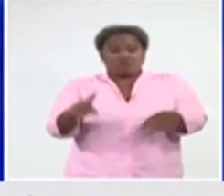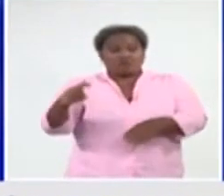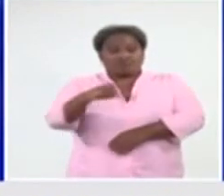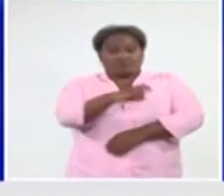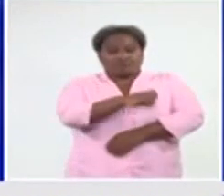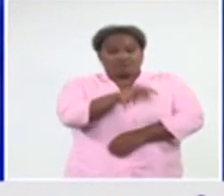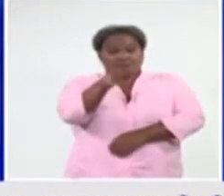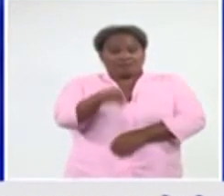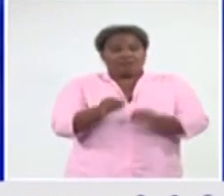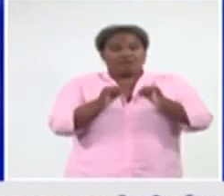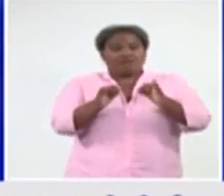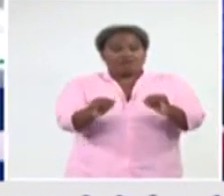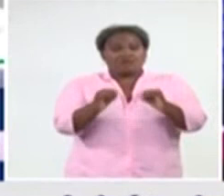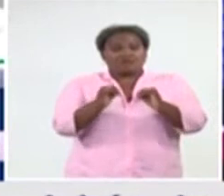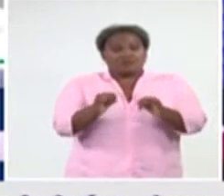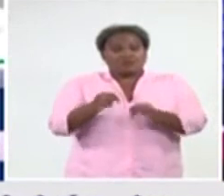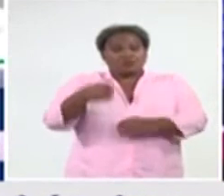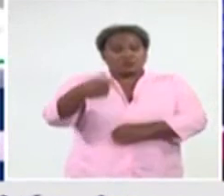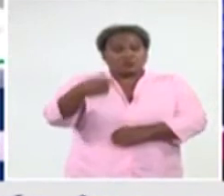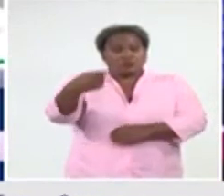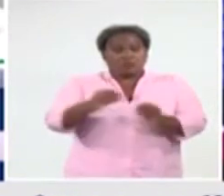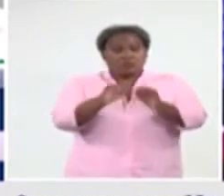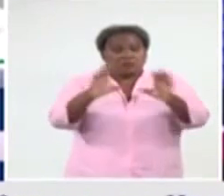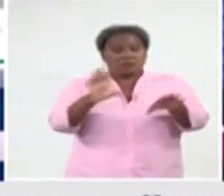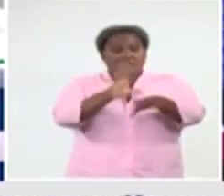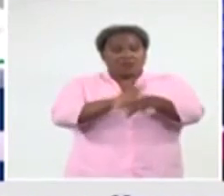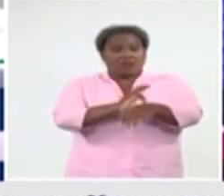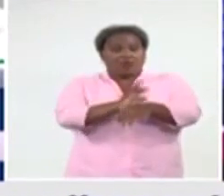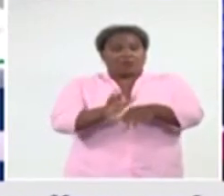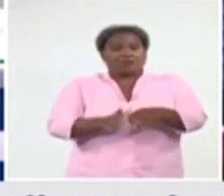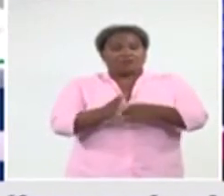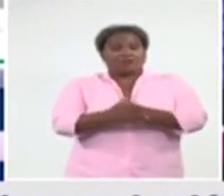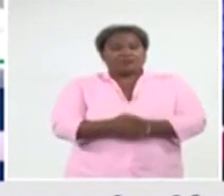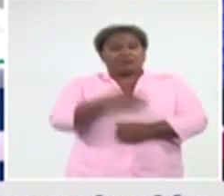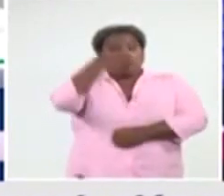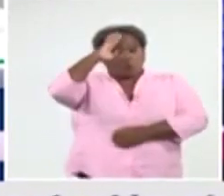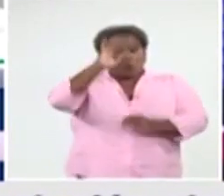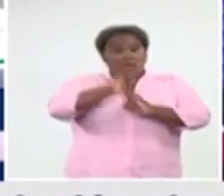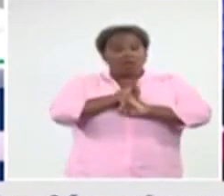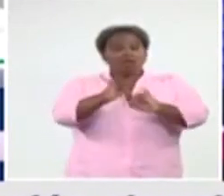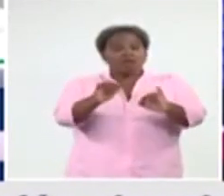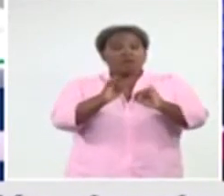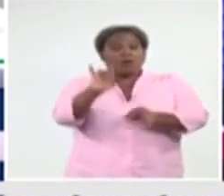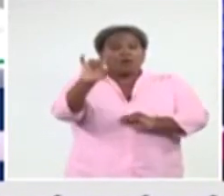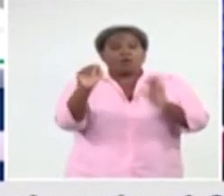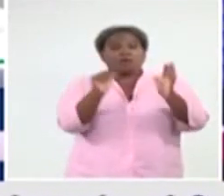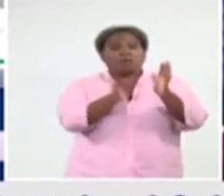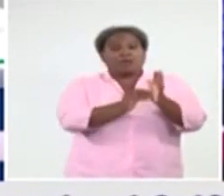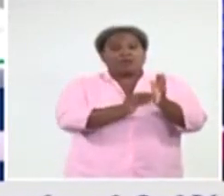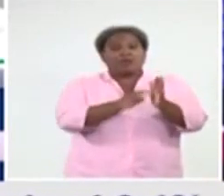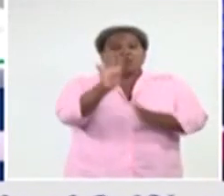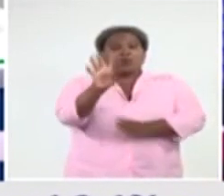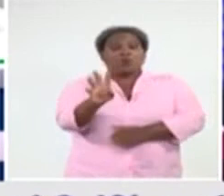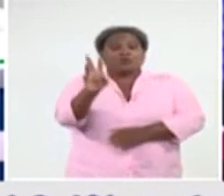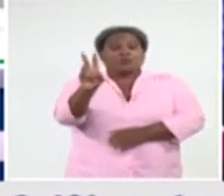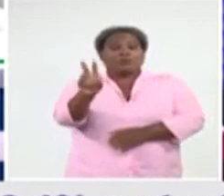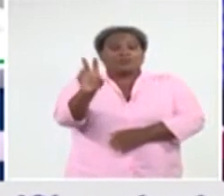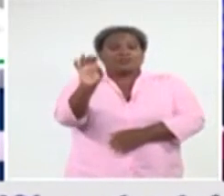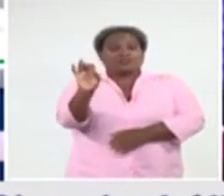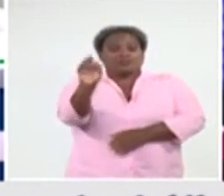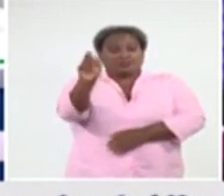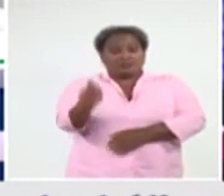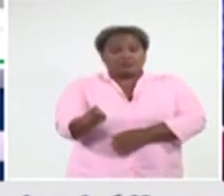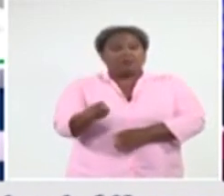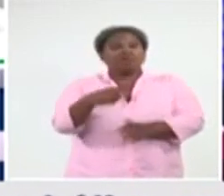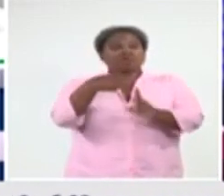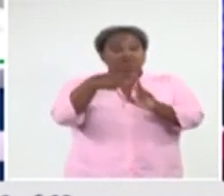actualización sobre la COVID-19 en nuestro país. Cuba reporta hoy 9.427 casos positivos a